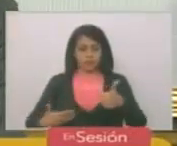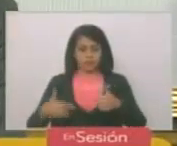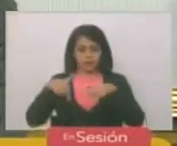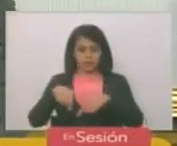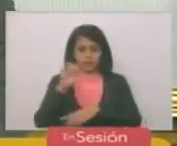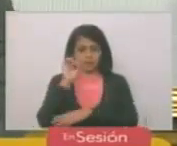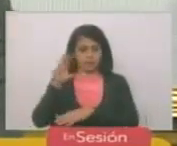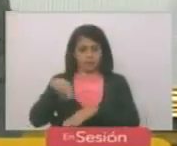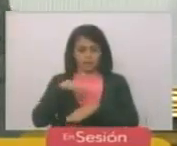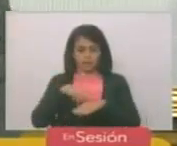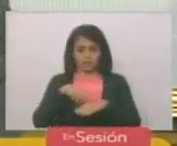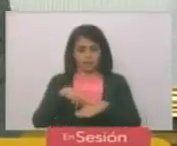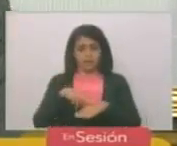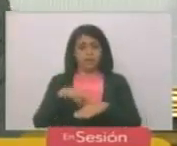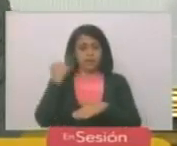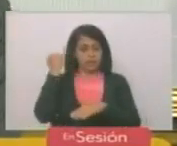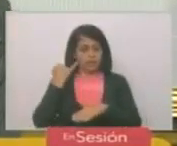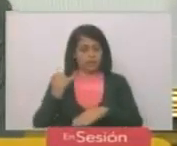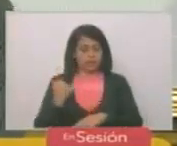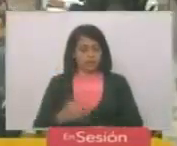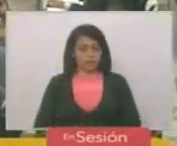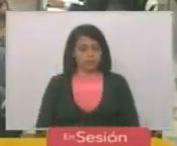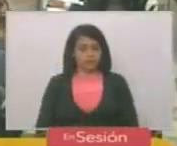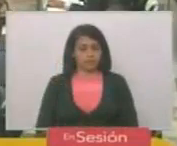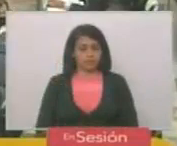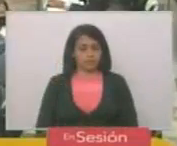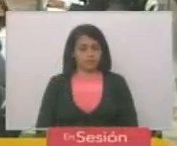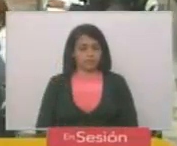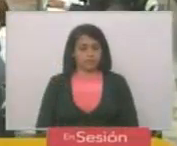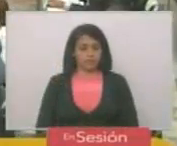la Asamblea Nacional, Iris Varela.